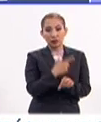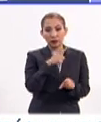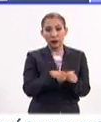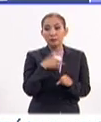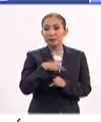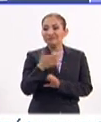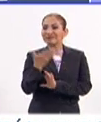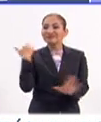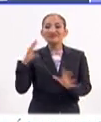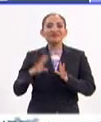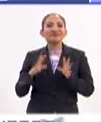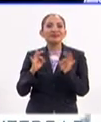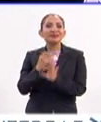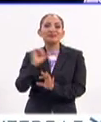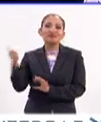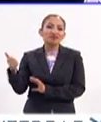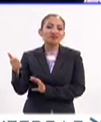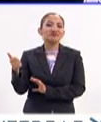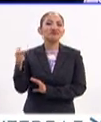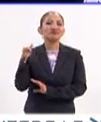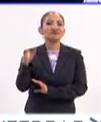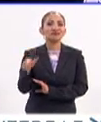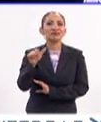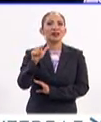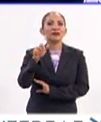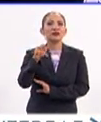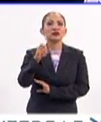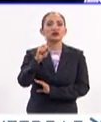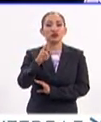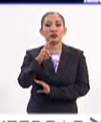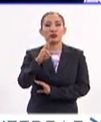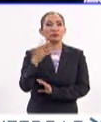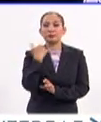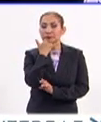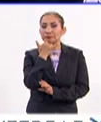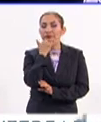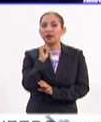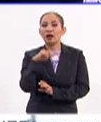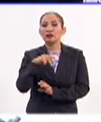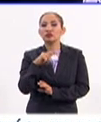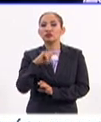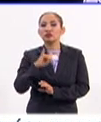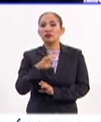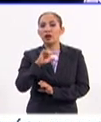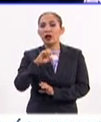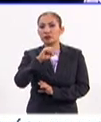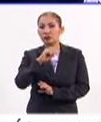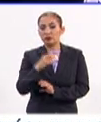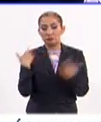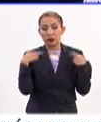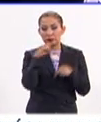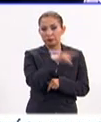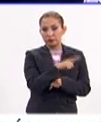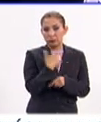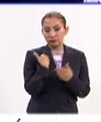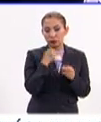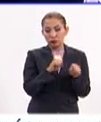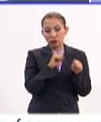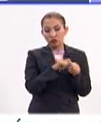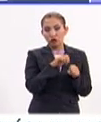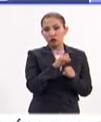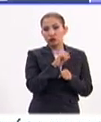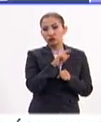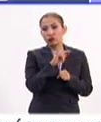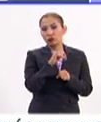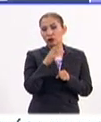pero ese ya había sido fundado por Alfonso Reyes, por Antonio Caso, maestro de sociología